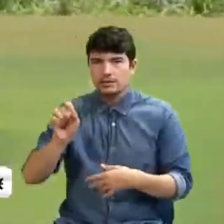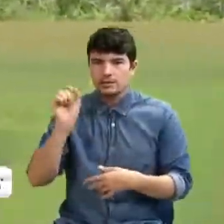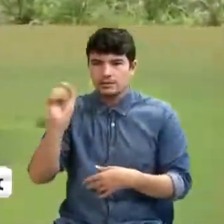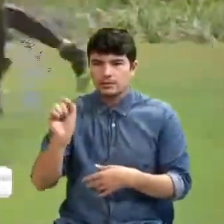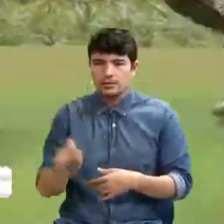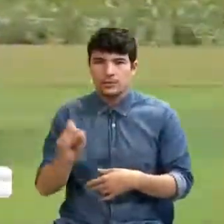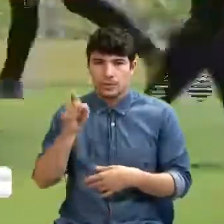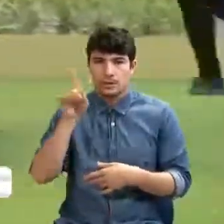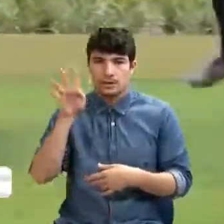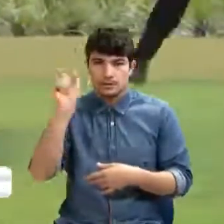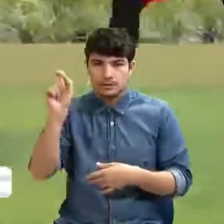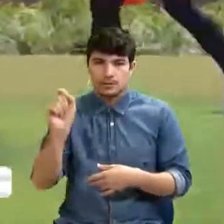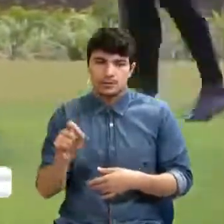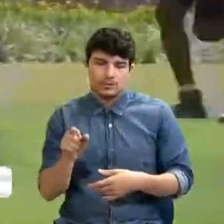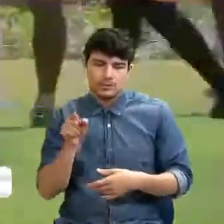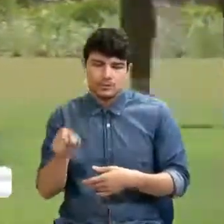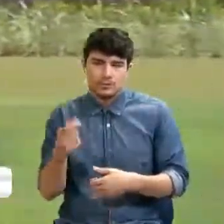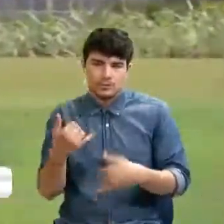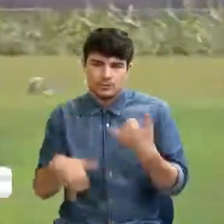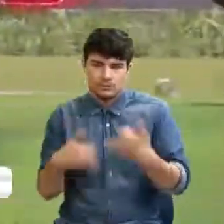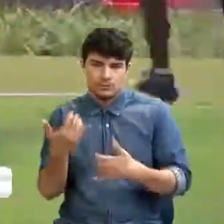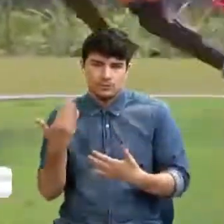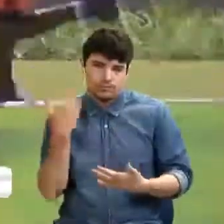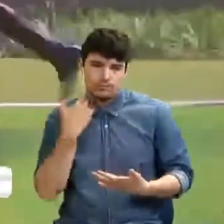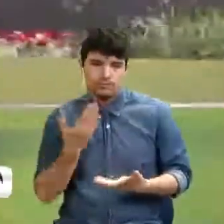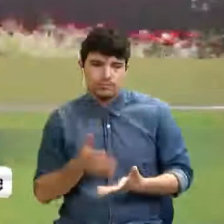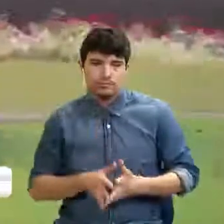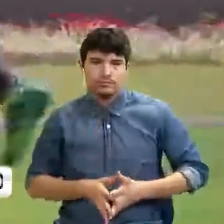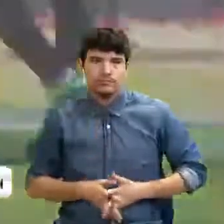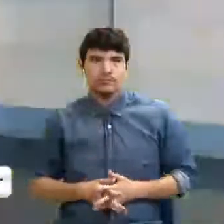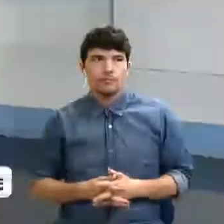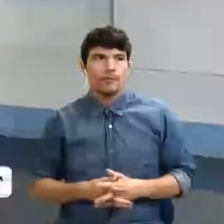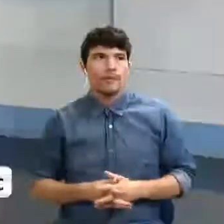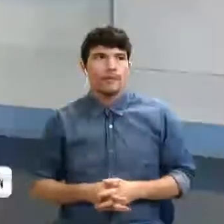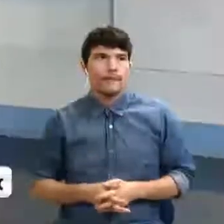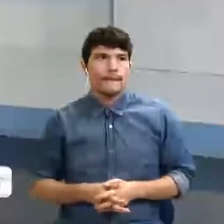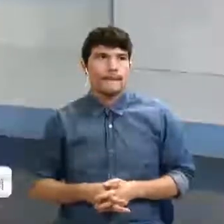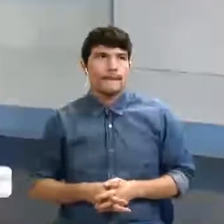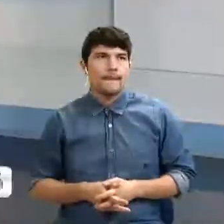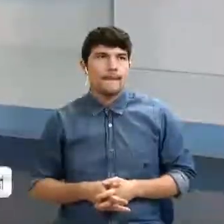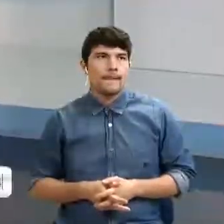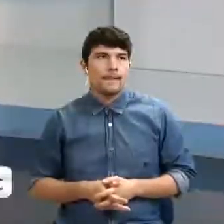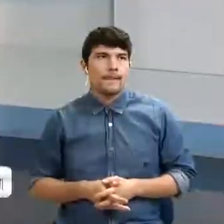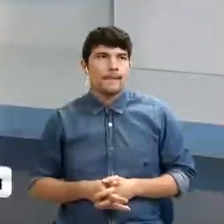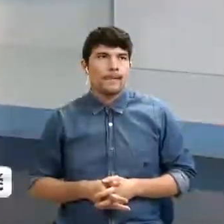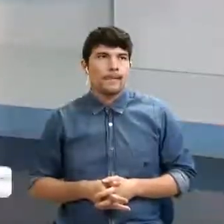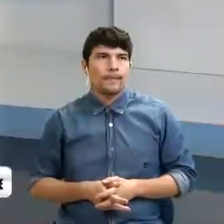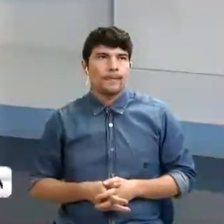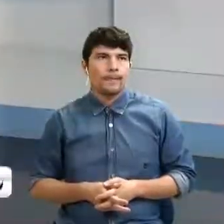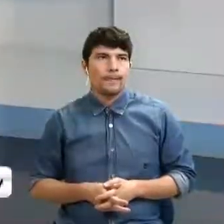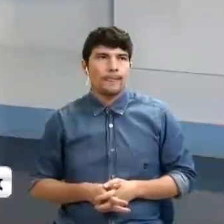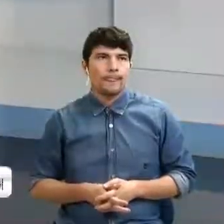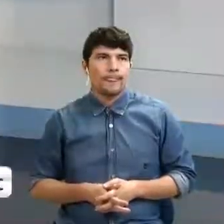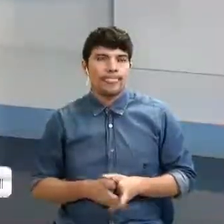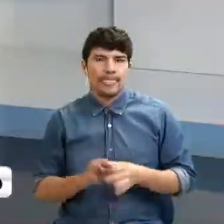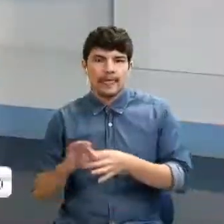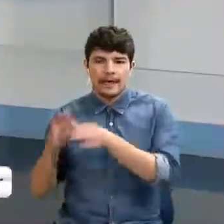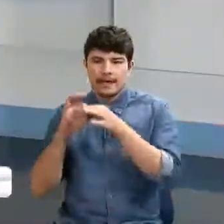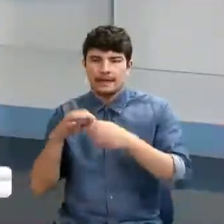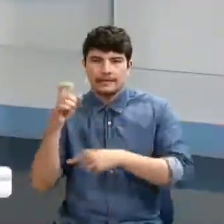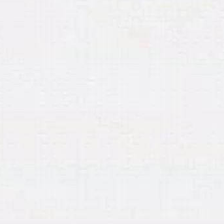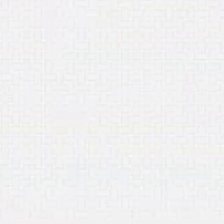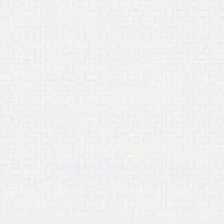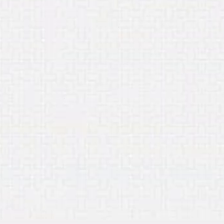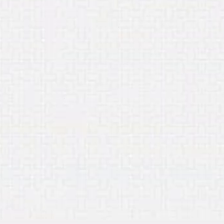sí tiene un partido menos aplazado la gente de la alianza petrolera pero continúa mal porque ha perdido cinco partidos